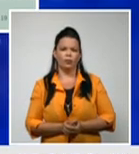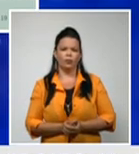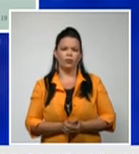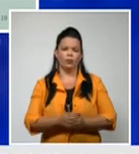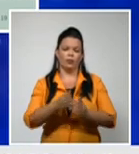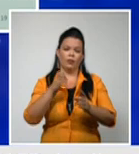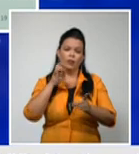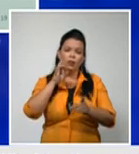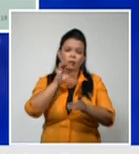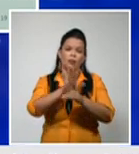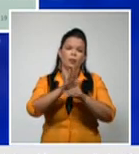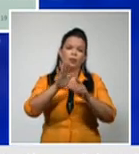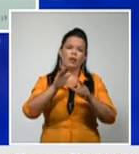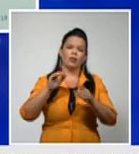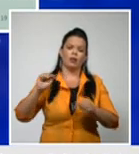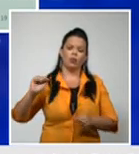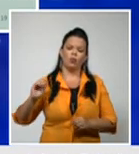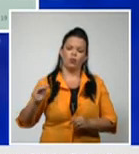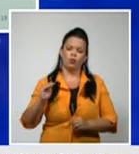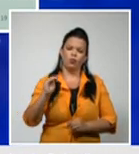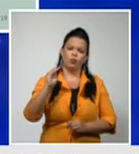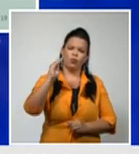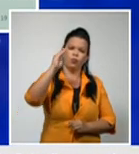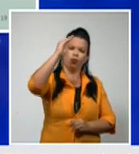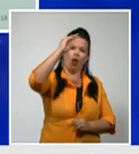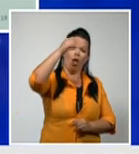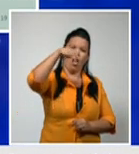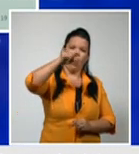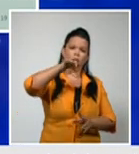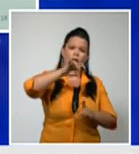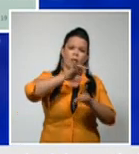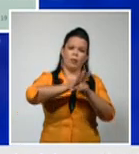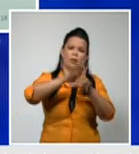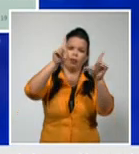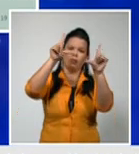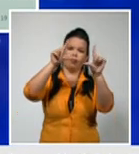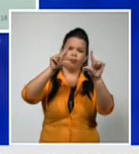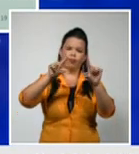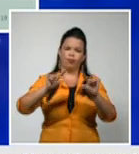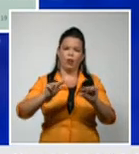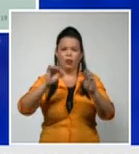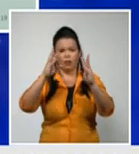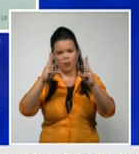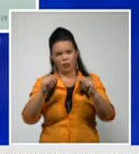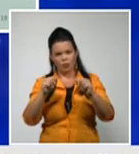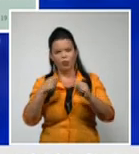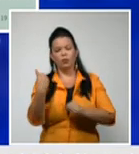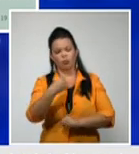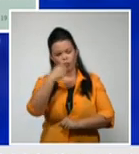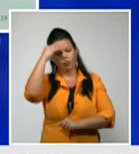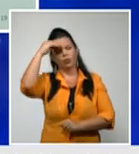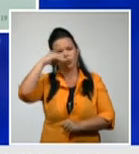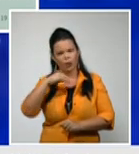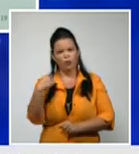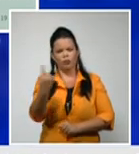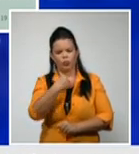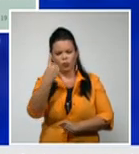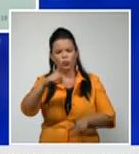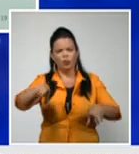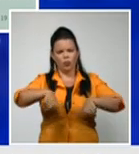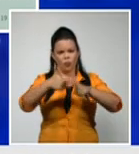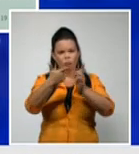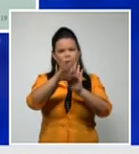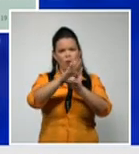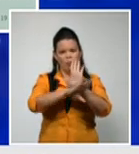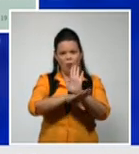alto, pues ha ido bajando y estamos seguros que con las acciones que se realizan van a